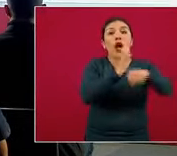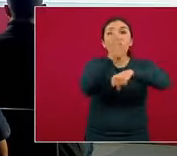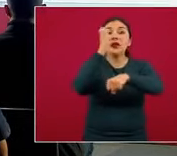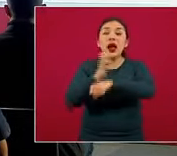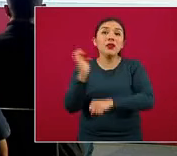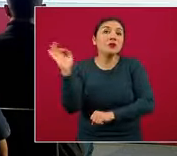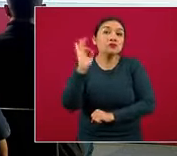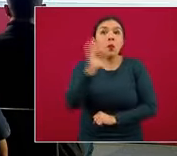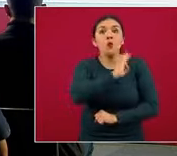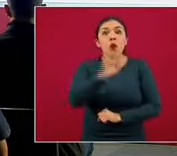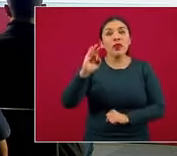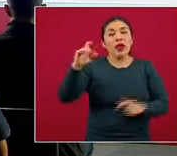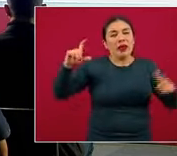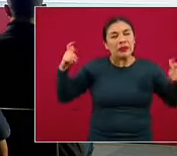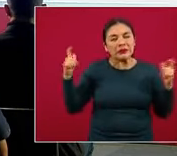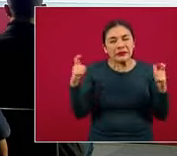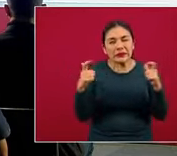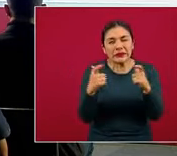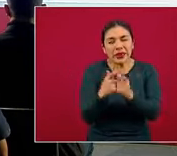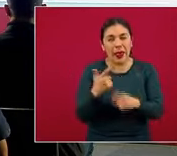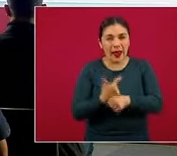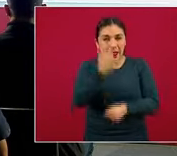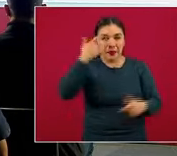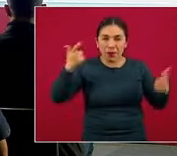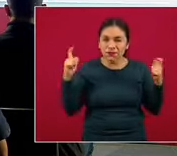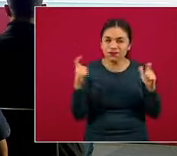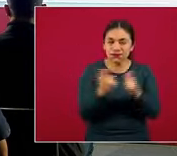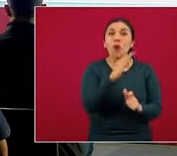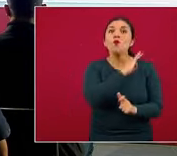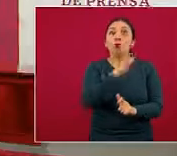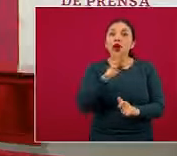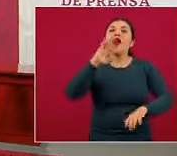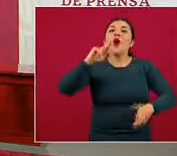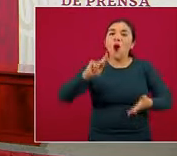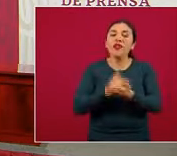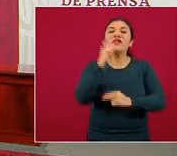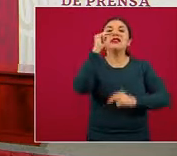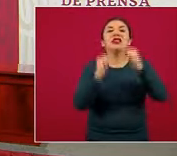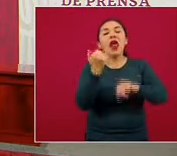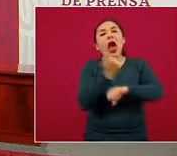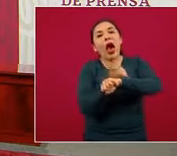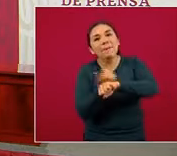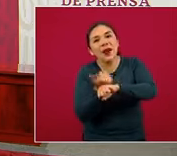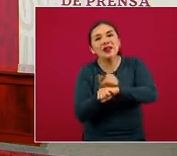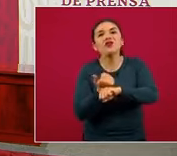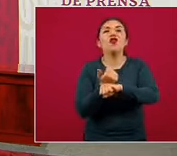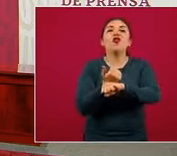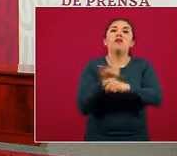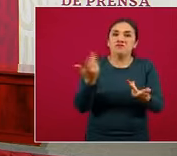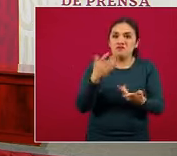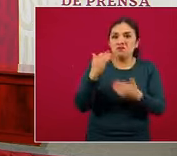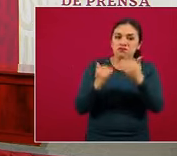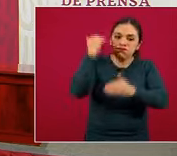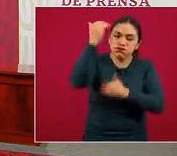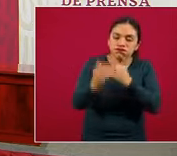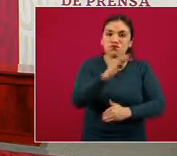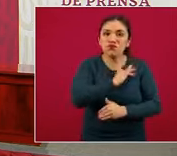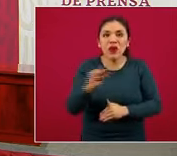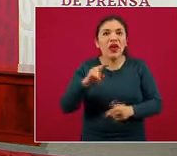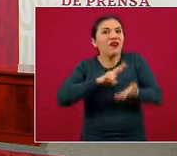puedan disminuir su riesgo y puedan alcanzar nuevamente los niveles amarillos y, por qué no, más adelante